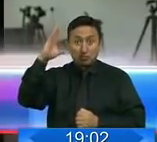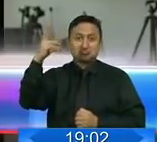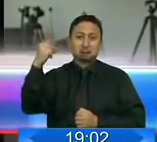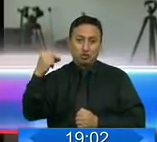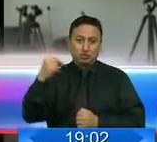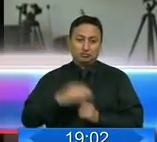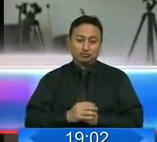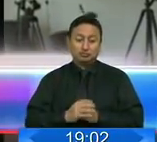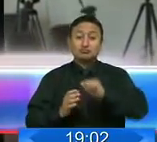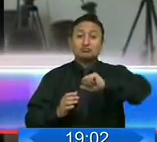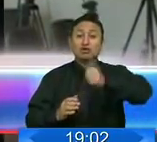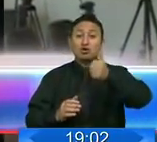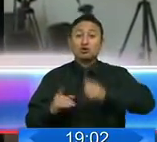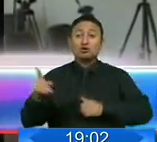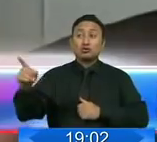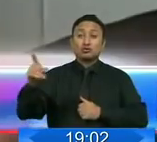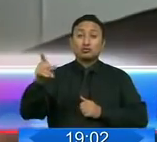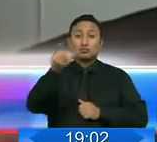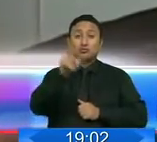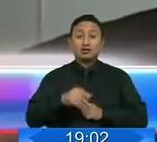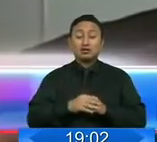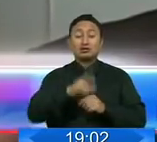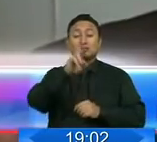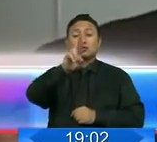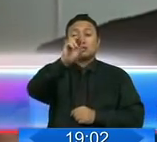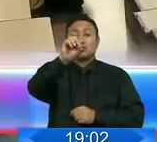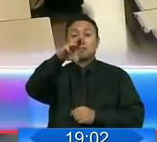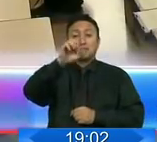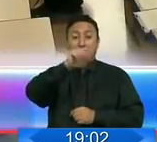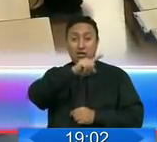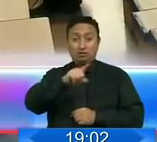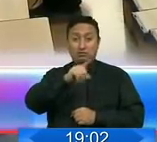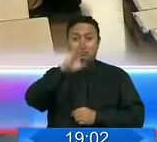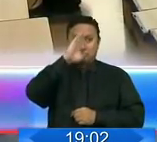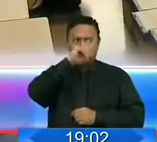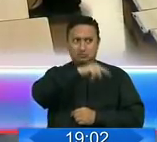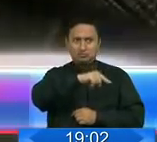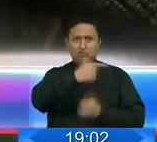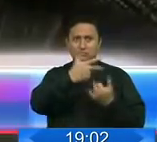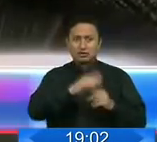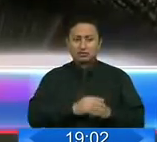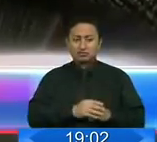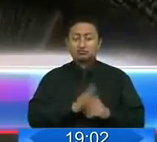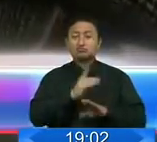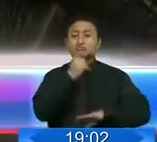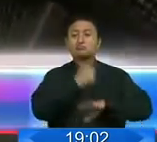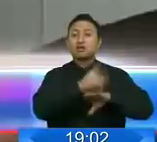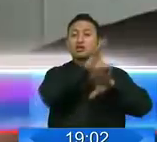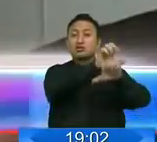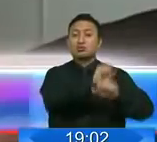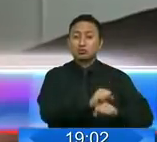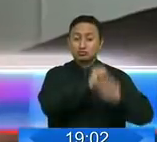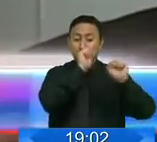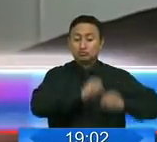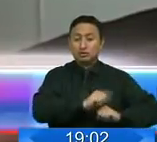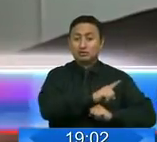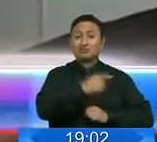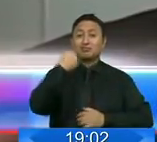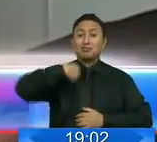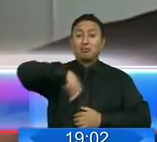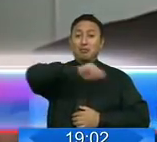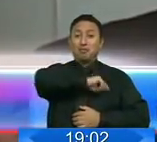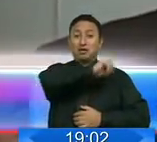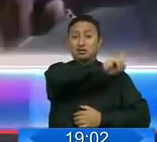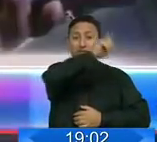servicio de inteligencia de Correa, Pablo Romero. Sobre él pesa de igual manera una orden de detención y su posible extradición desde España está en